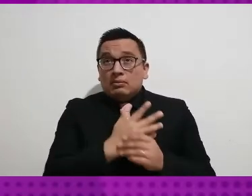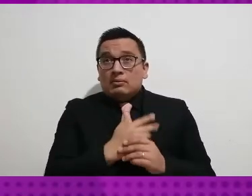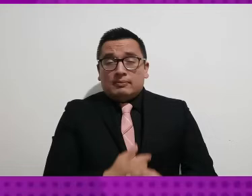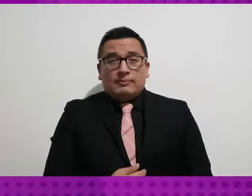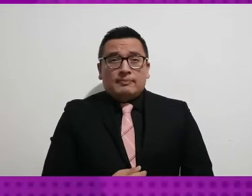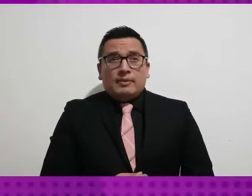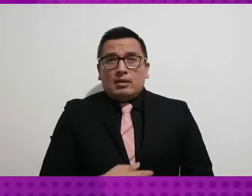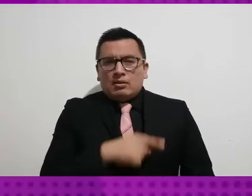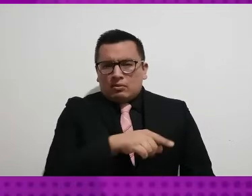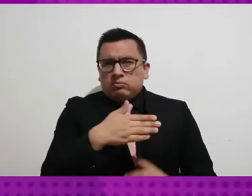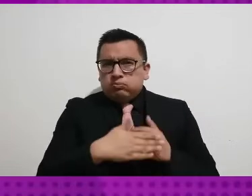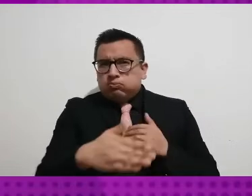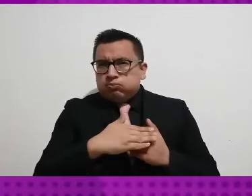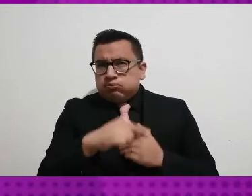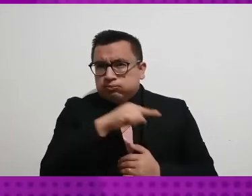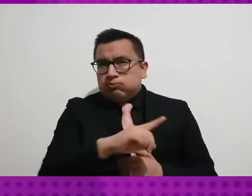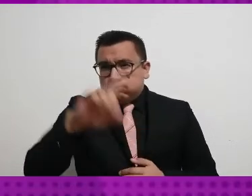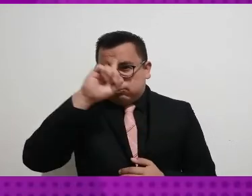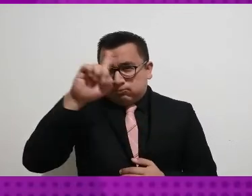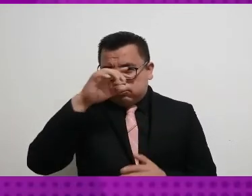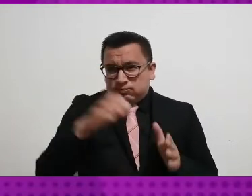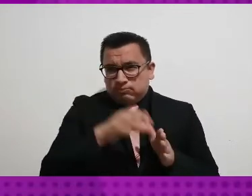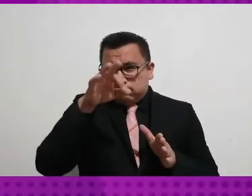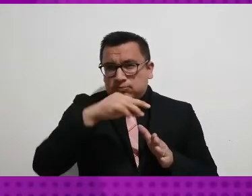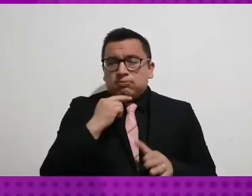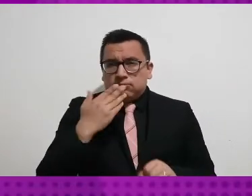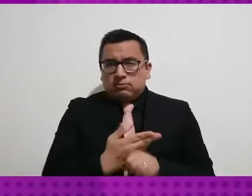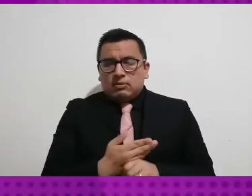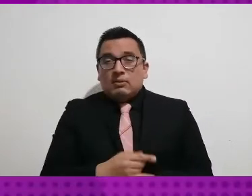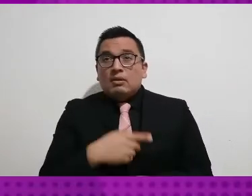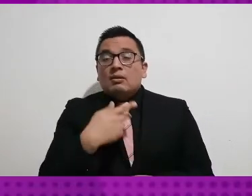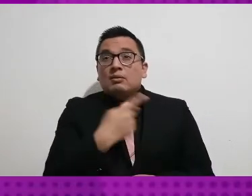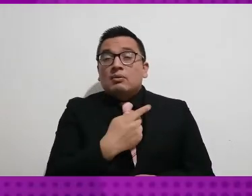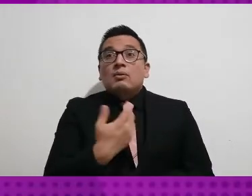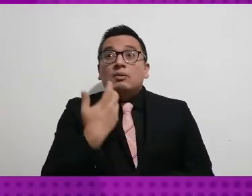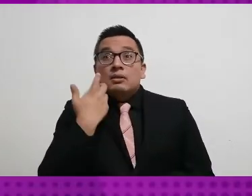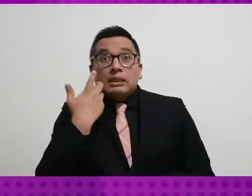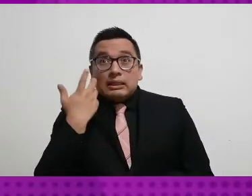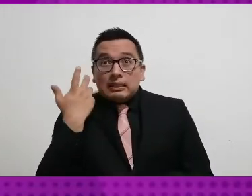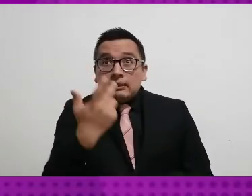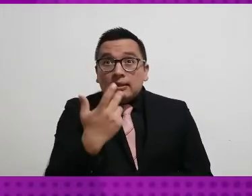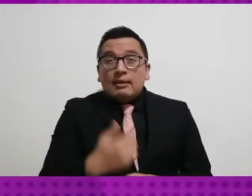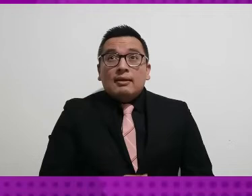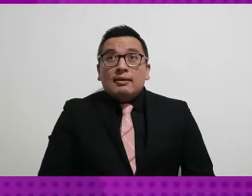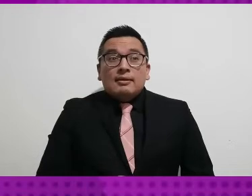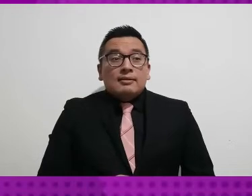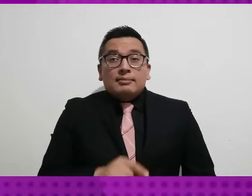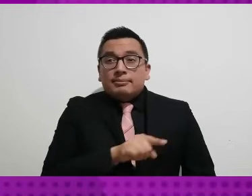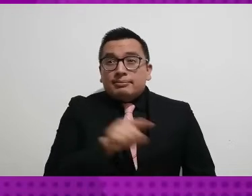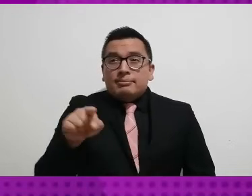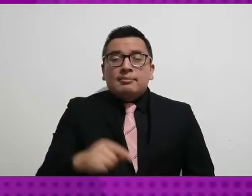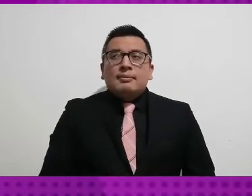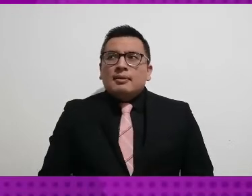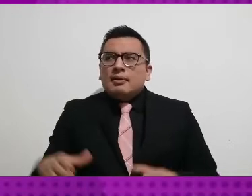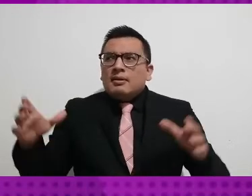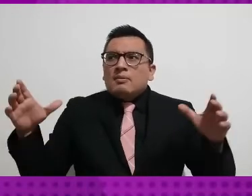ahí que en su gestión como consejero le interesaría mucho trabajar, involucrar y tomar parte en el